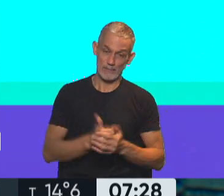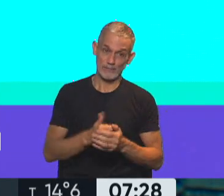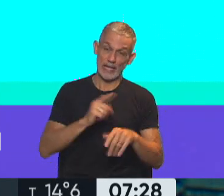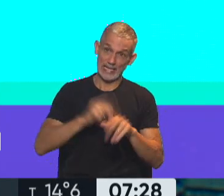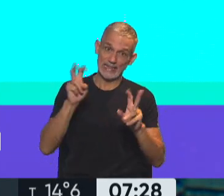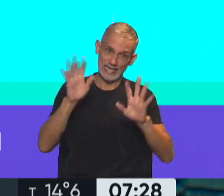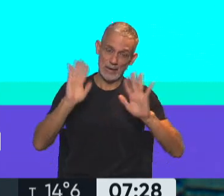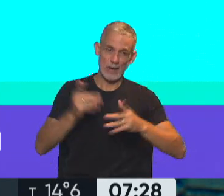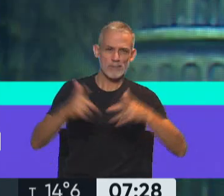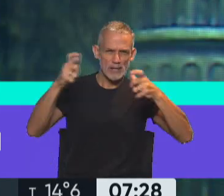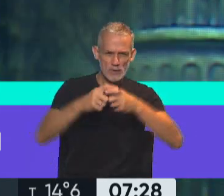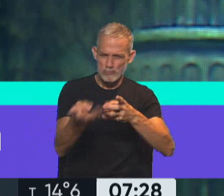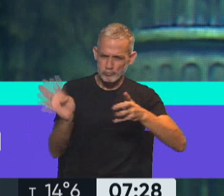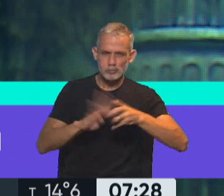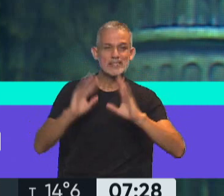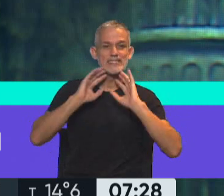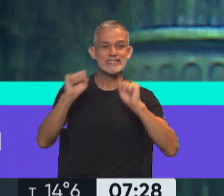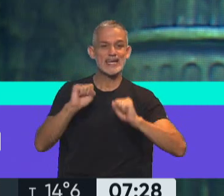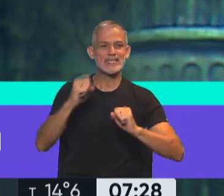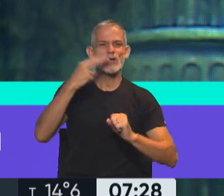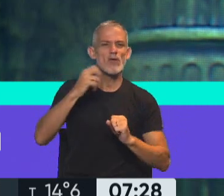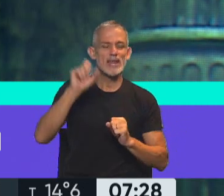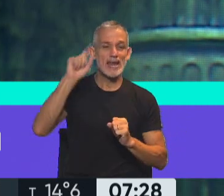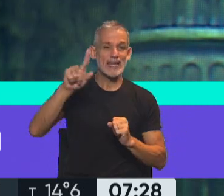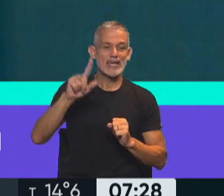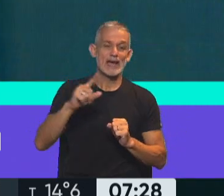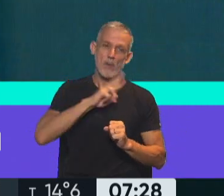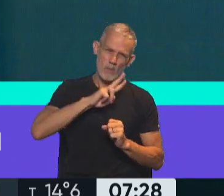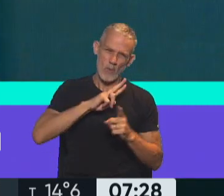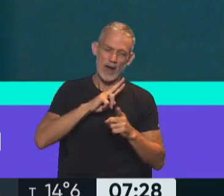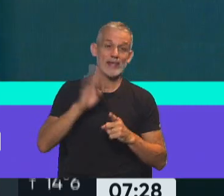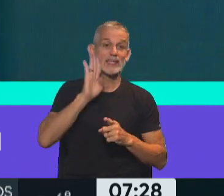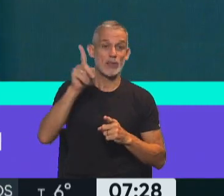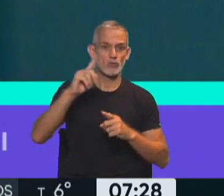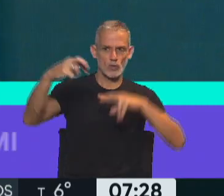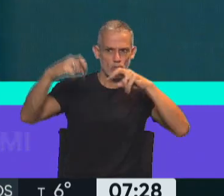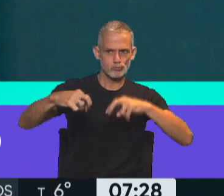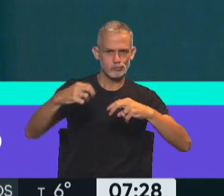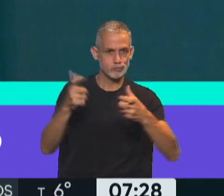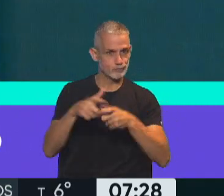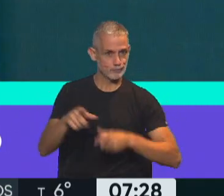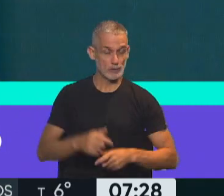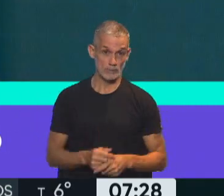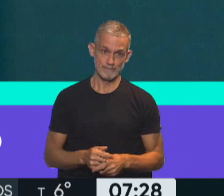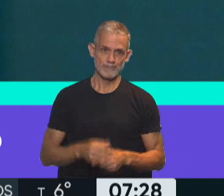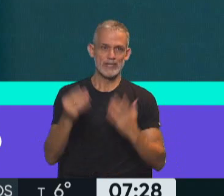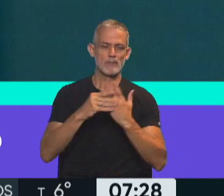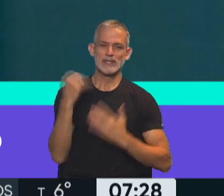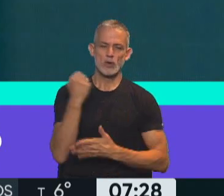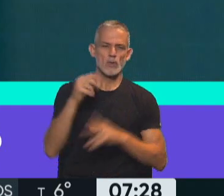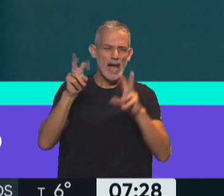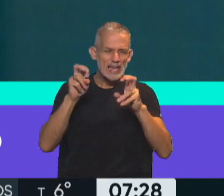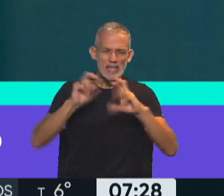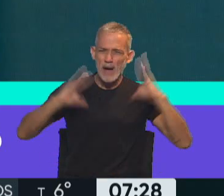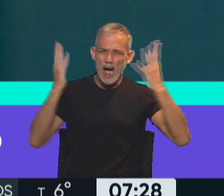el momento se reunió con el secretario de energía secretaria en este caso de eeuu así que él es el tema